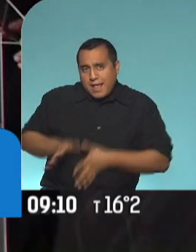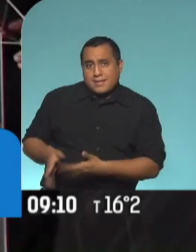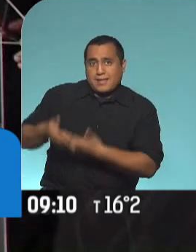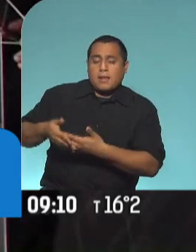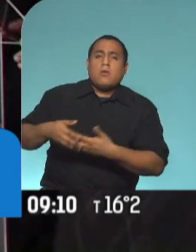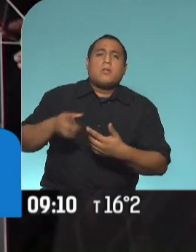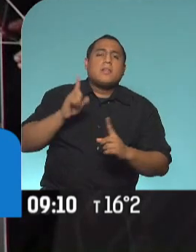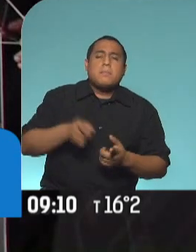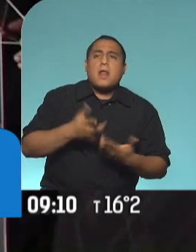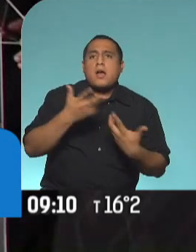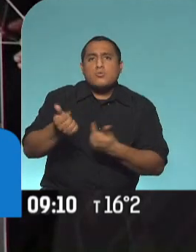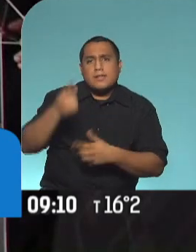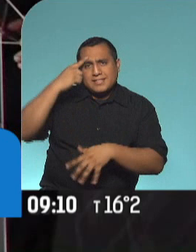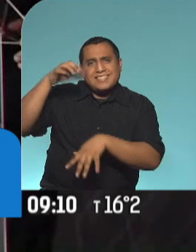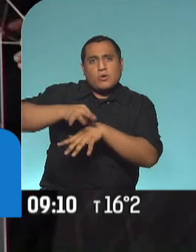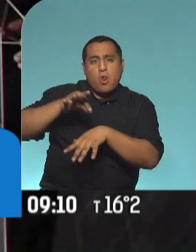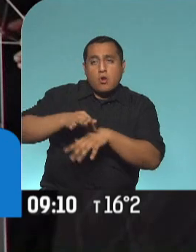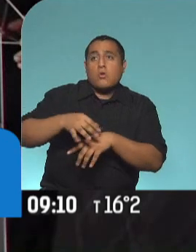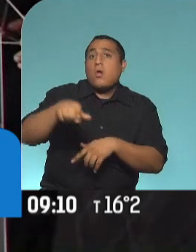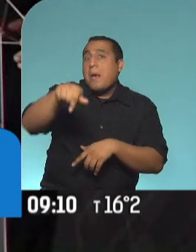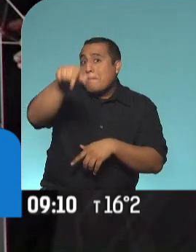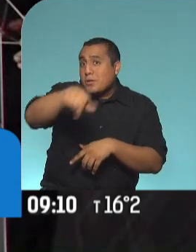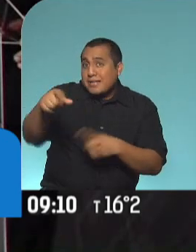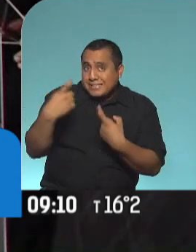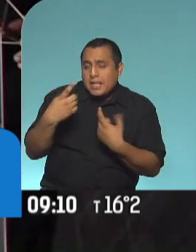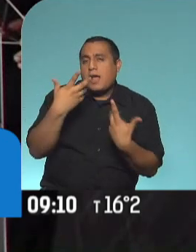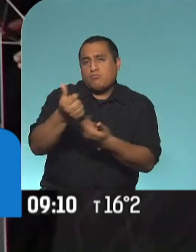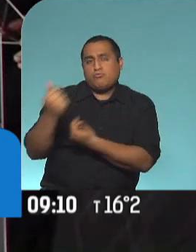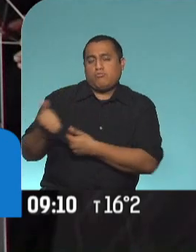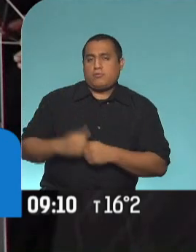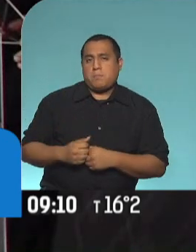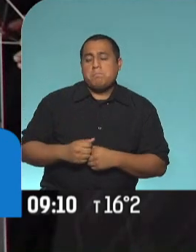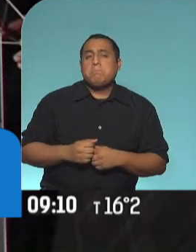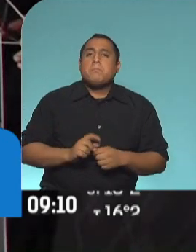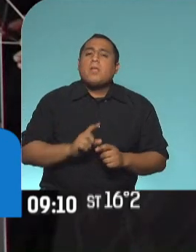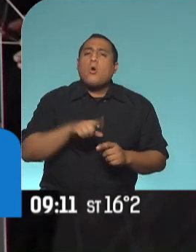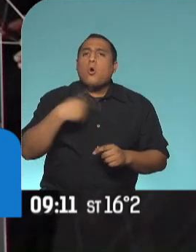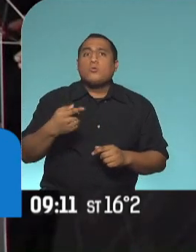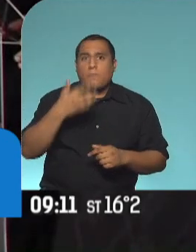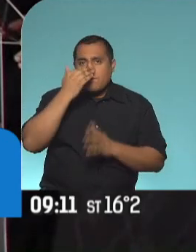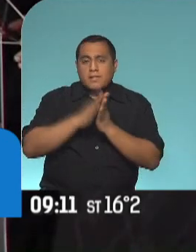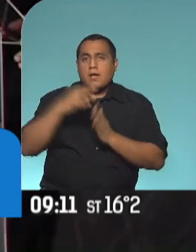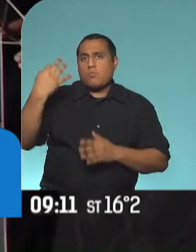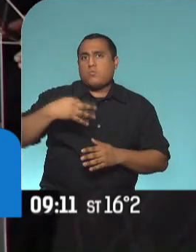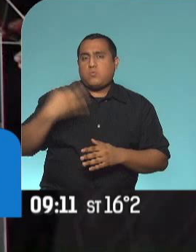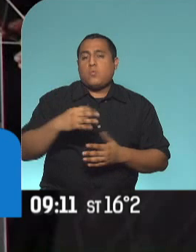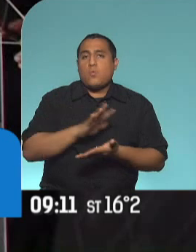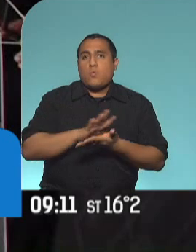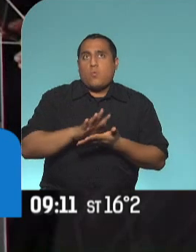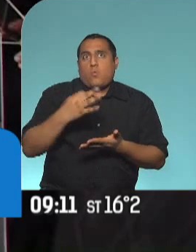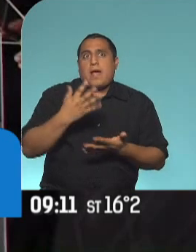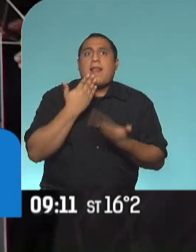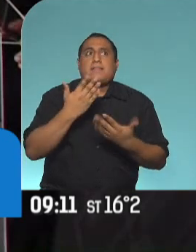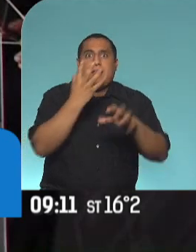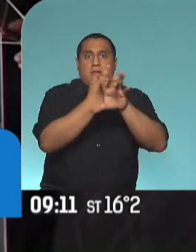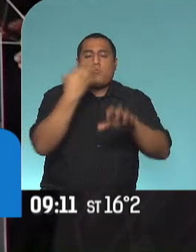apoyo psicológico a las personas que así lo necesiten. Otra ventaja adicional, otro beneficio de la telemedicina, es